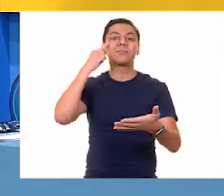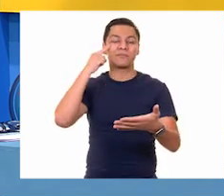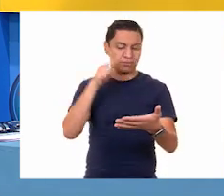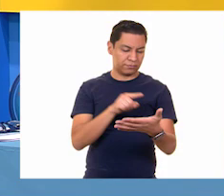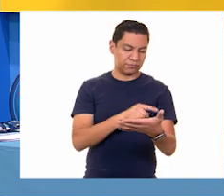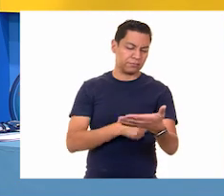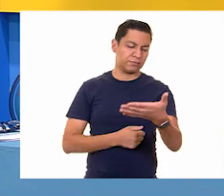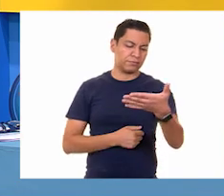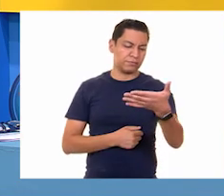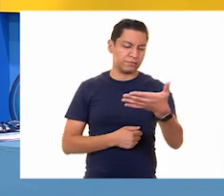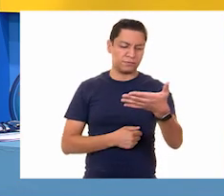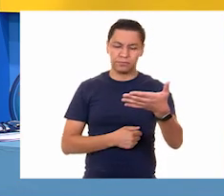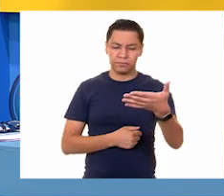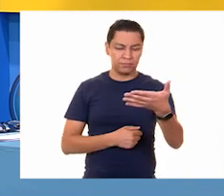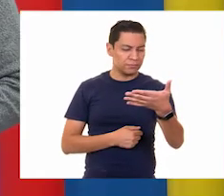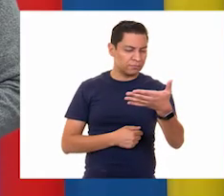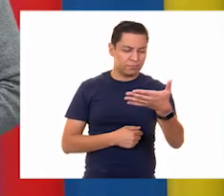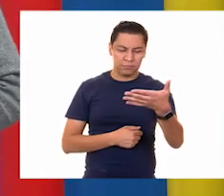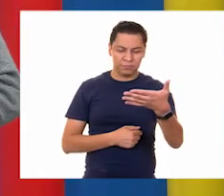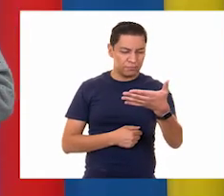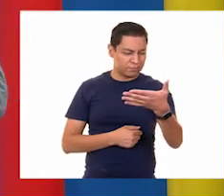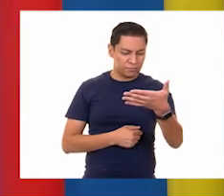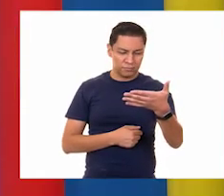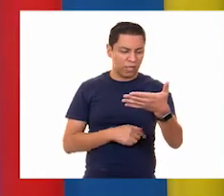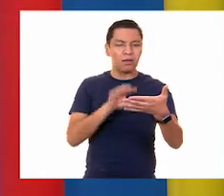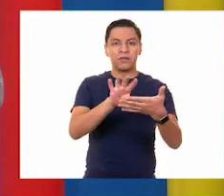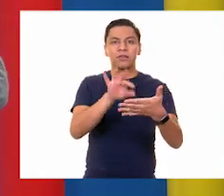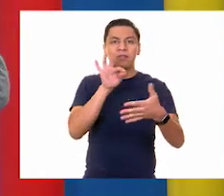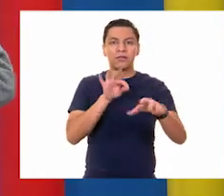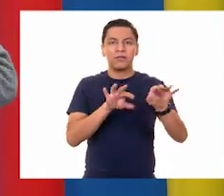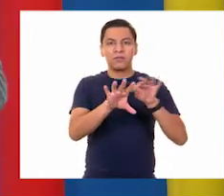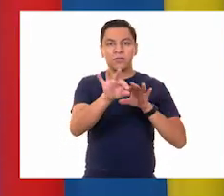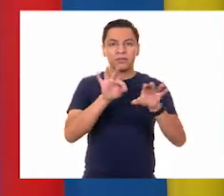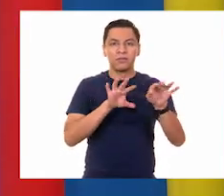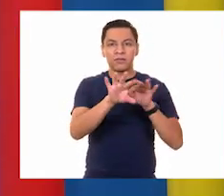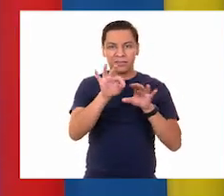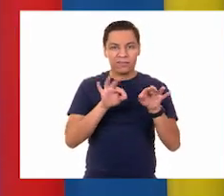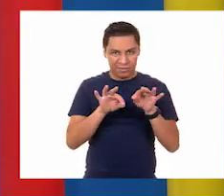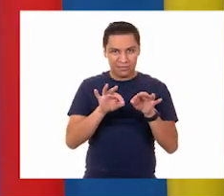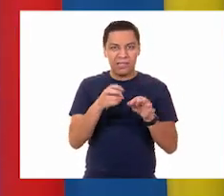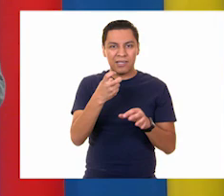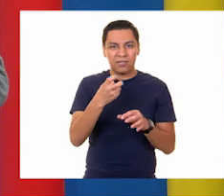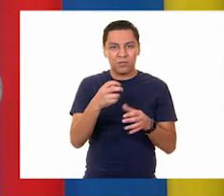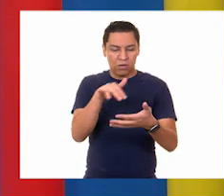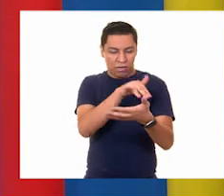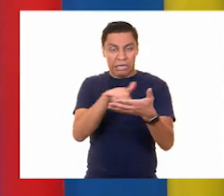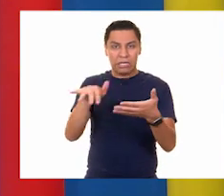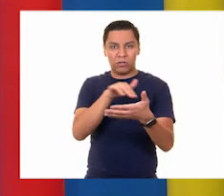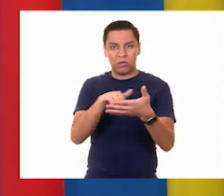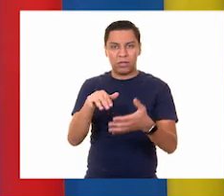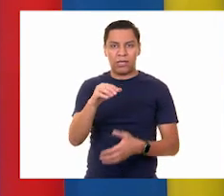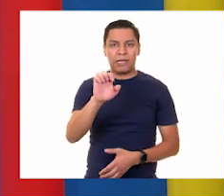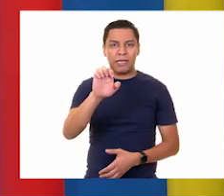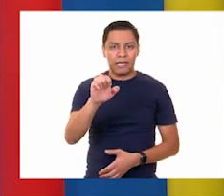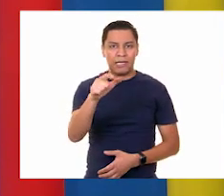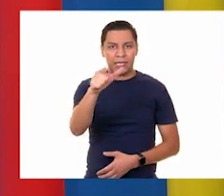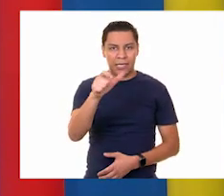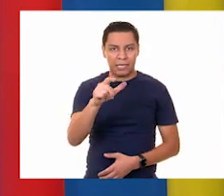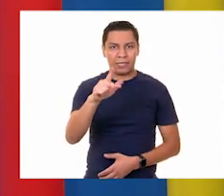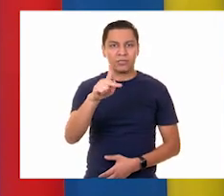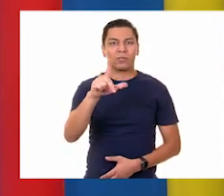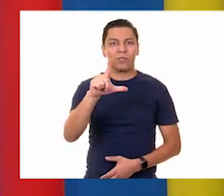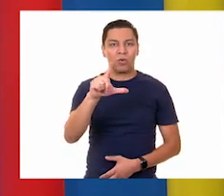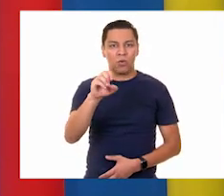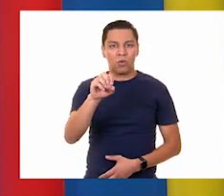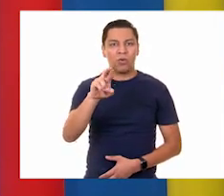valoramos si nos sirven o no nos sirven. Ah, por esto la lectura exploratoria también, nos es de